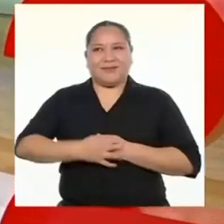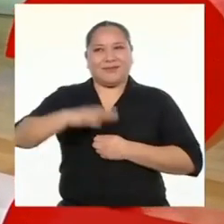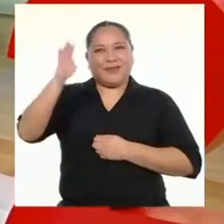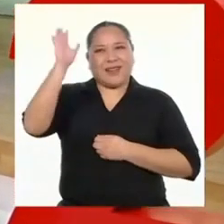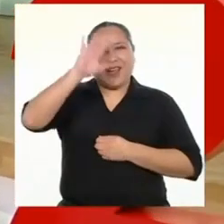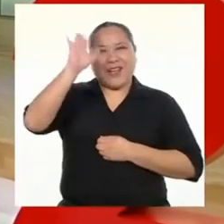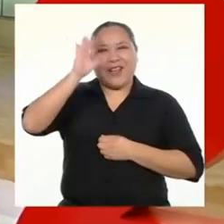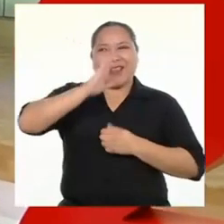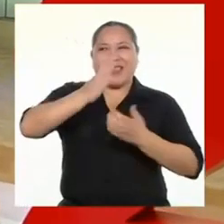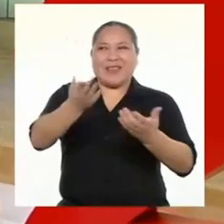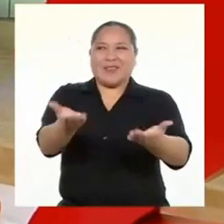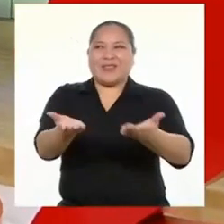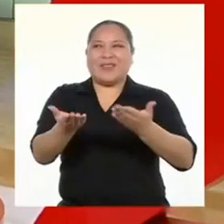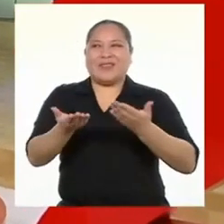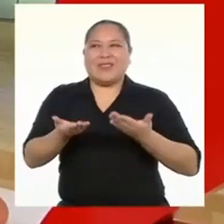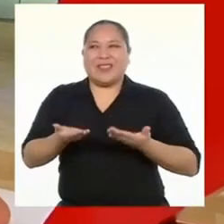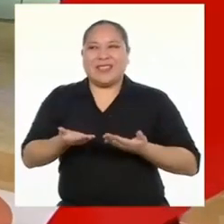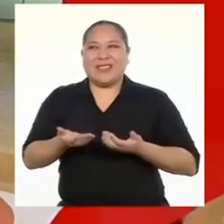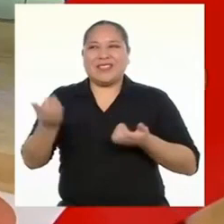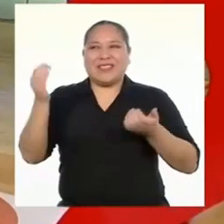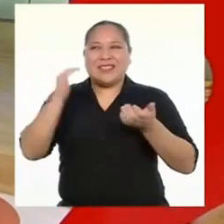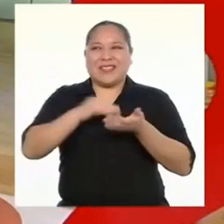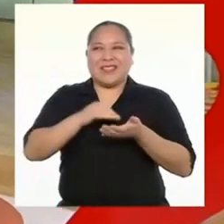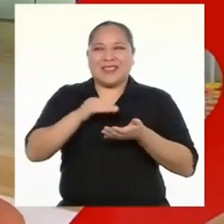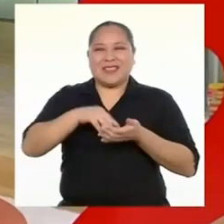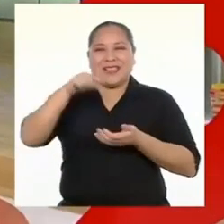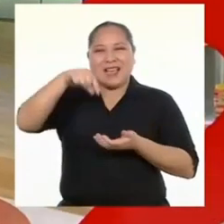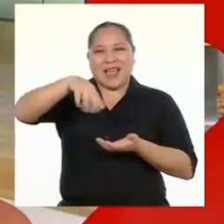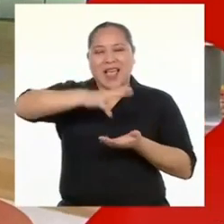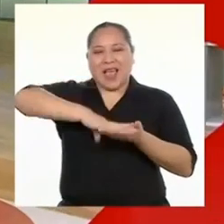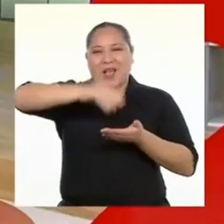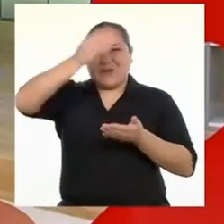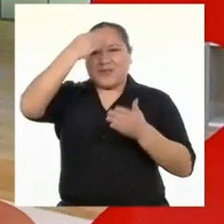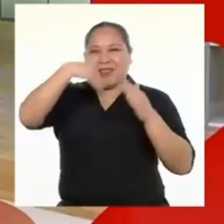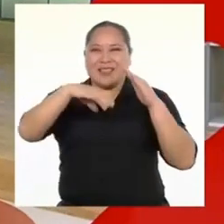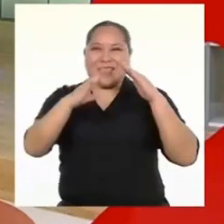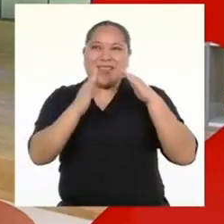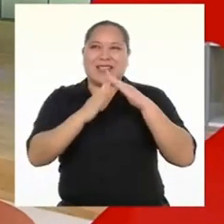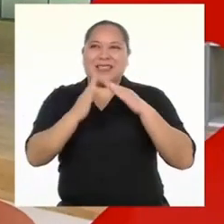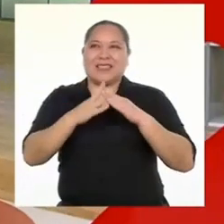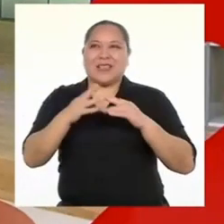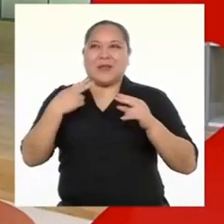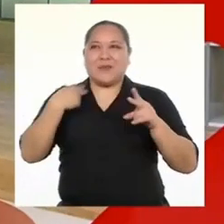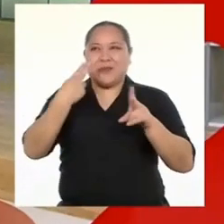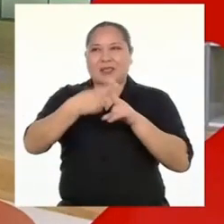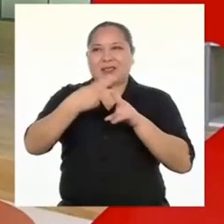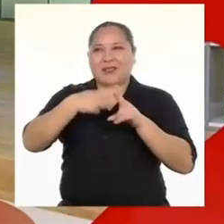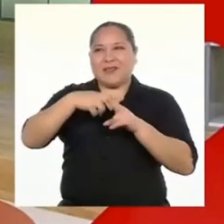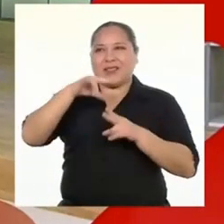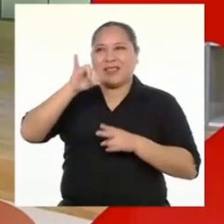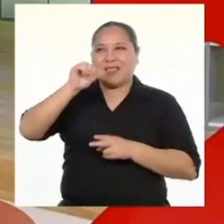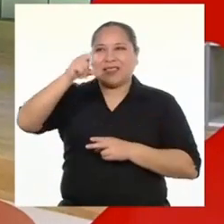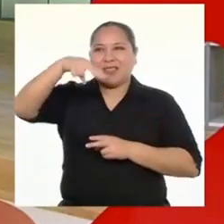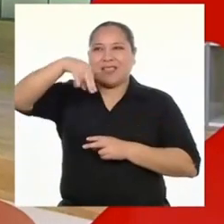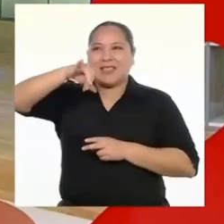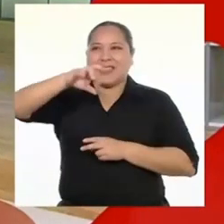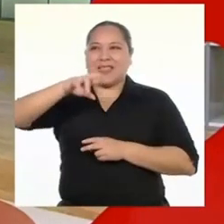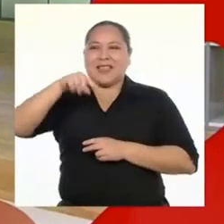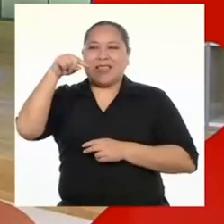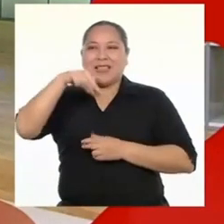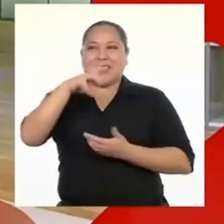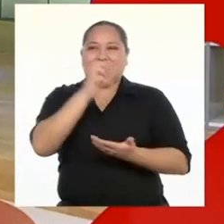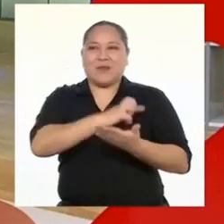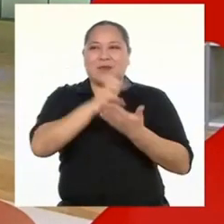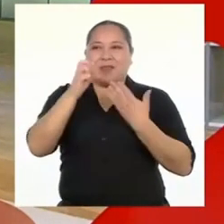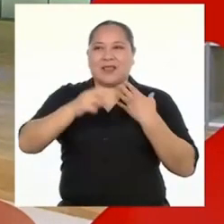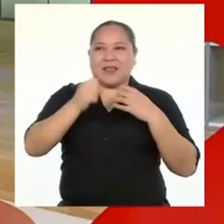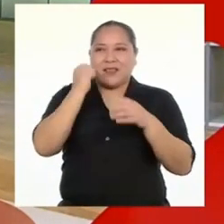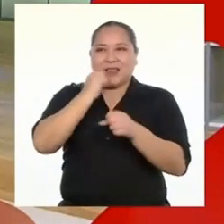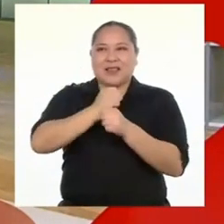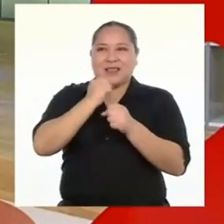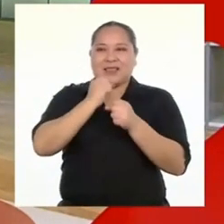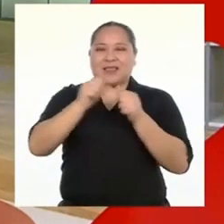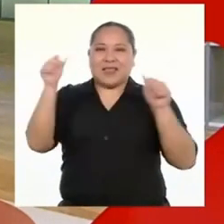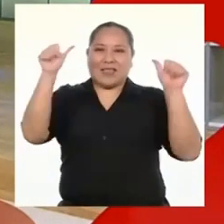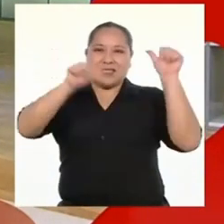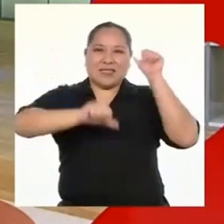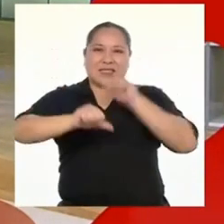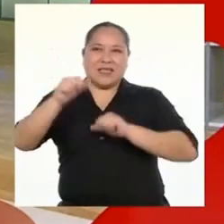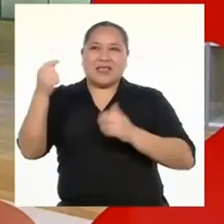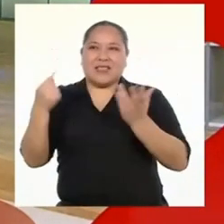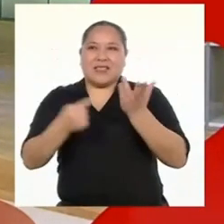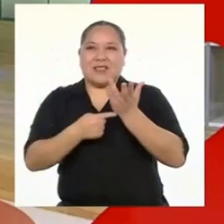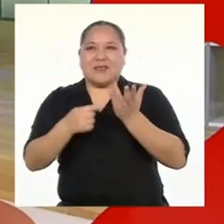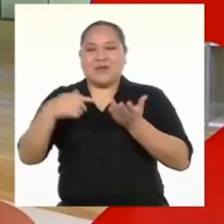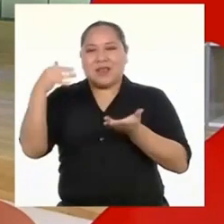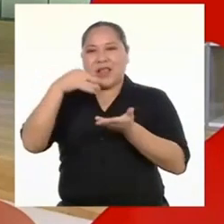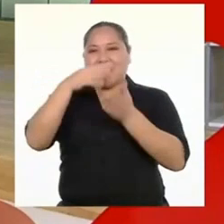Hola, bienvenidas y bienvenidos a Aprendo en Casa, chicas y chicos. Mi nombre es Yanira y en este programa trabajaremos el área de ciencia y tecnología